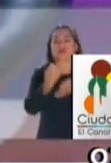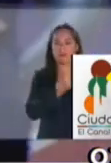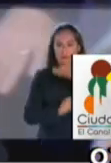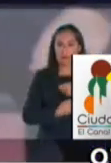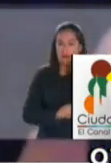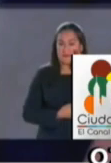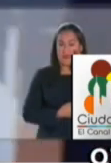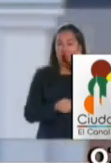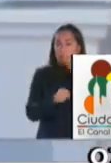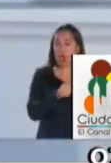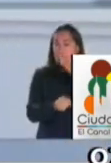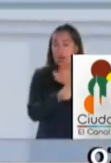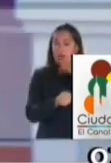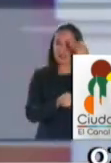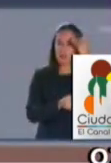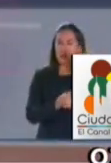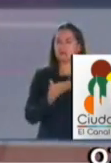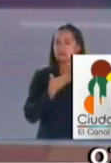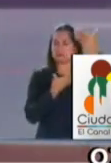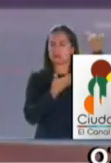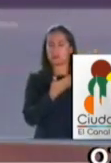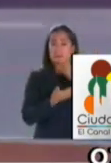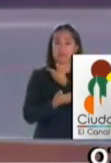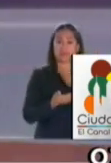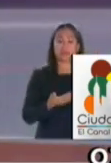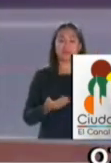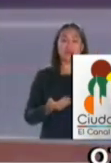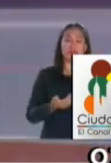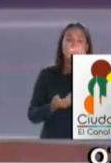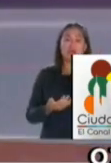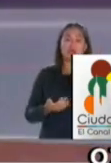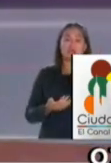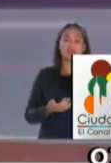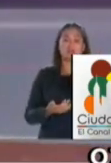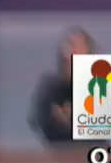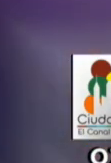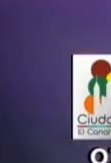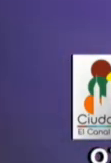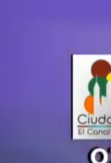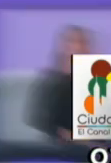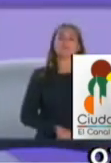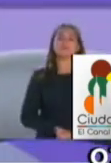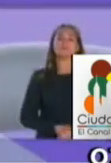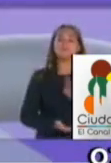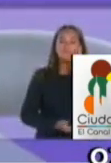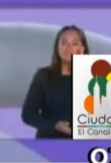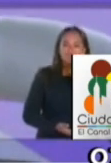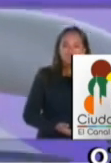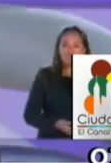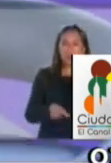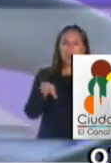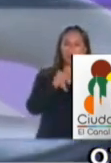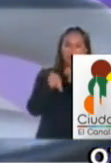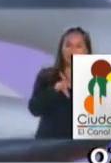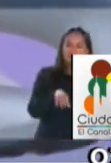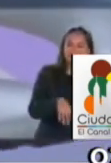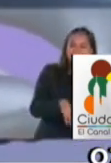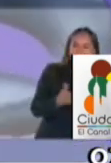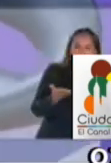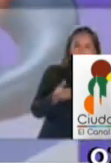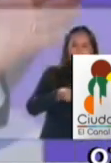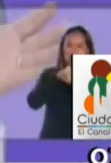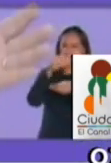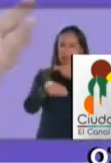a demandarlo por daño moral al haberla llamado secuestradora. Ah, también estuvo